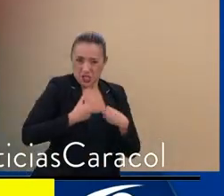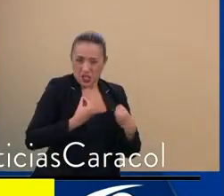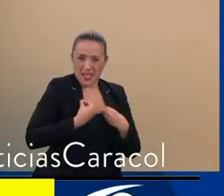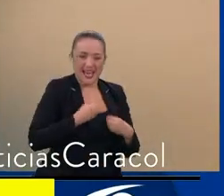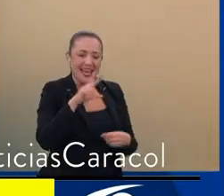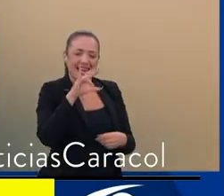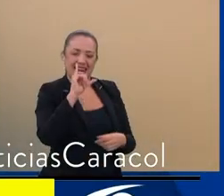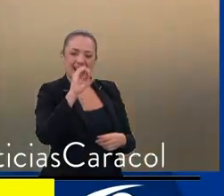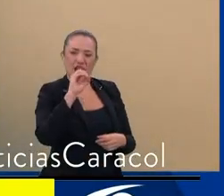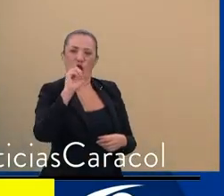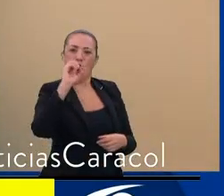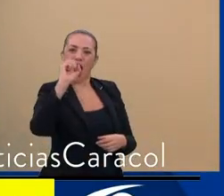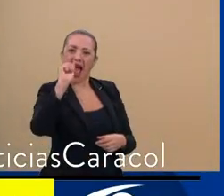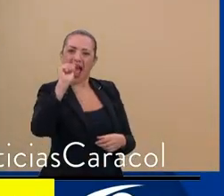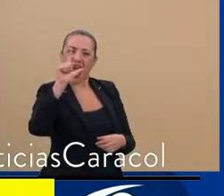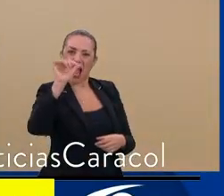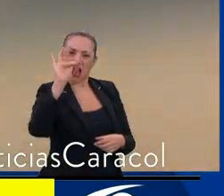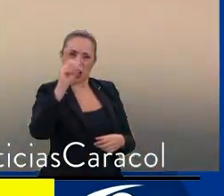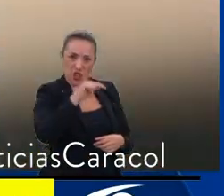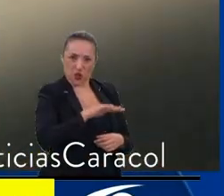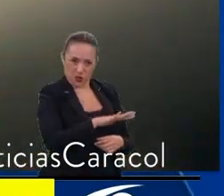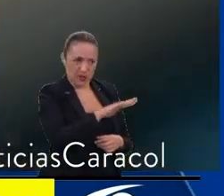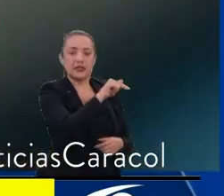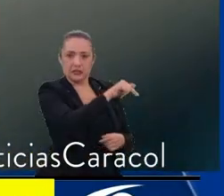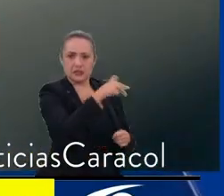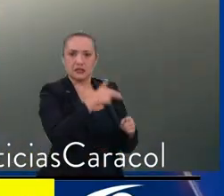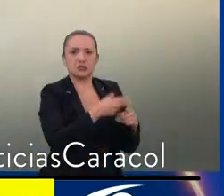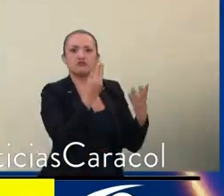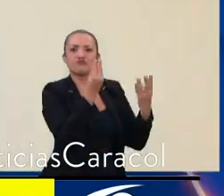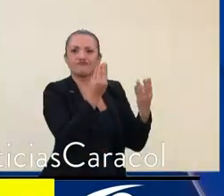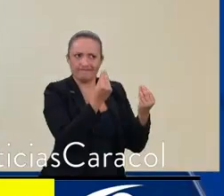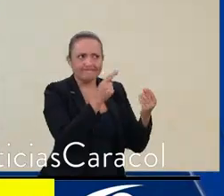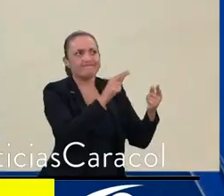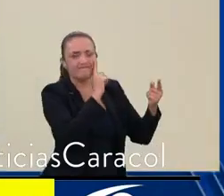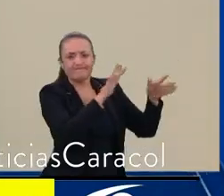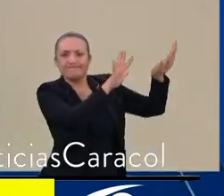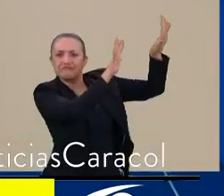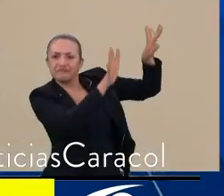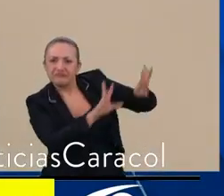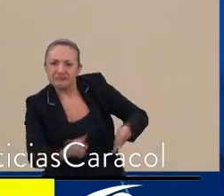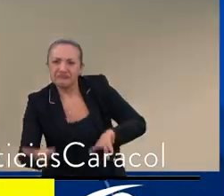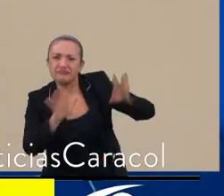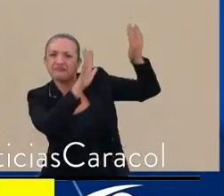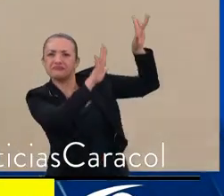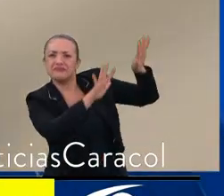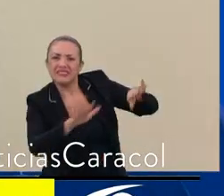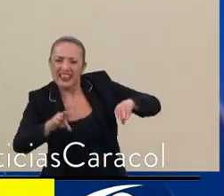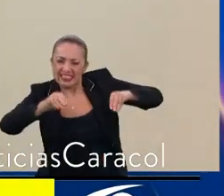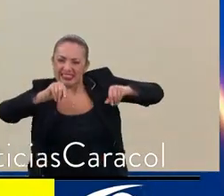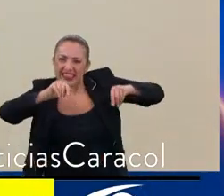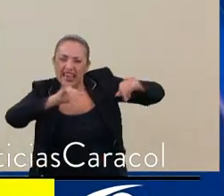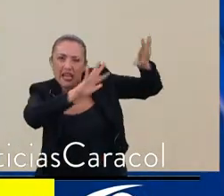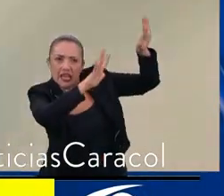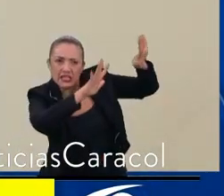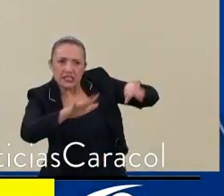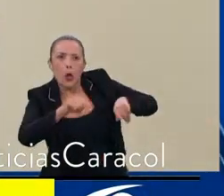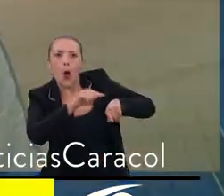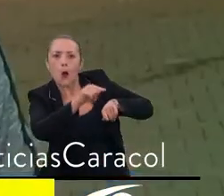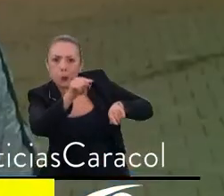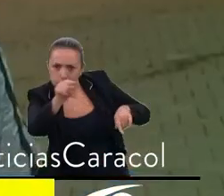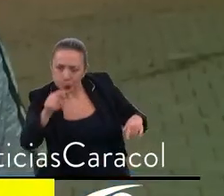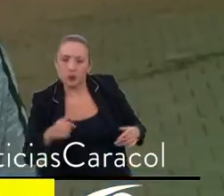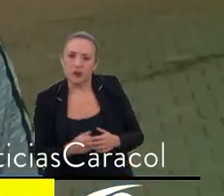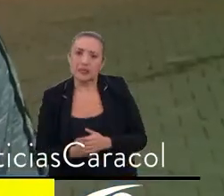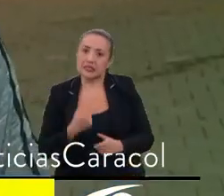Alto, hubo varios deslizamientos de pequeñas porciones de tierra, las unidades que hay por ahí.